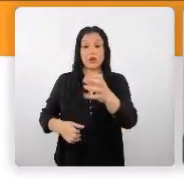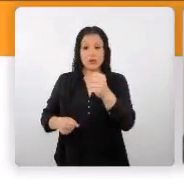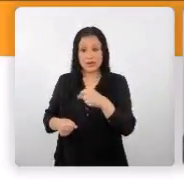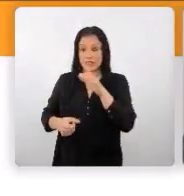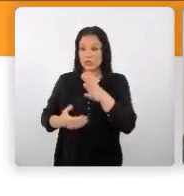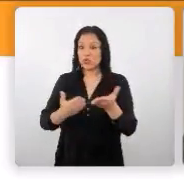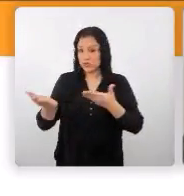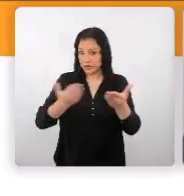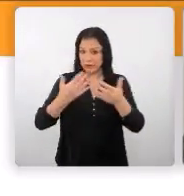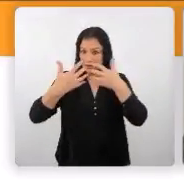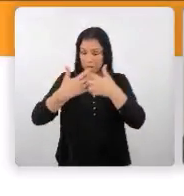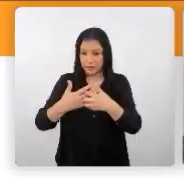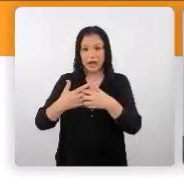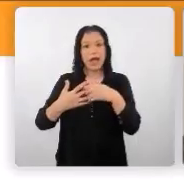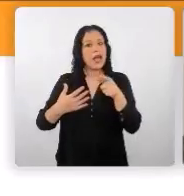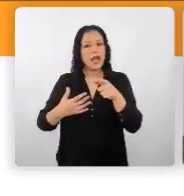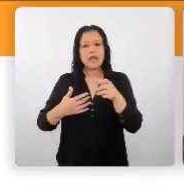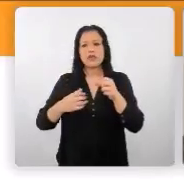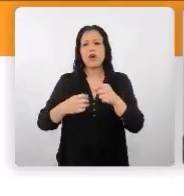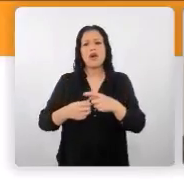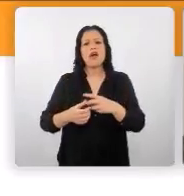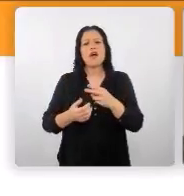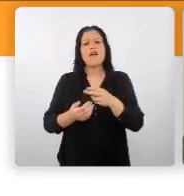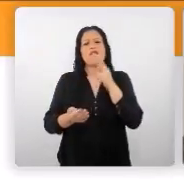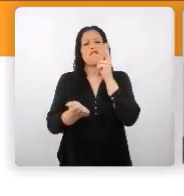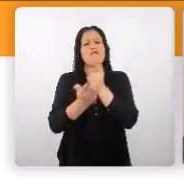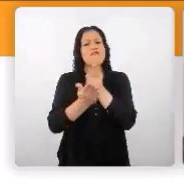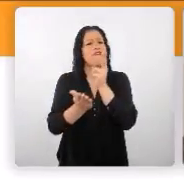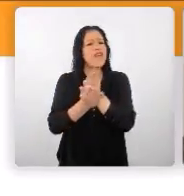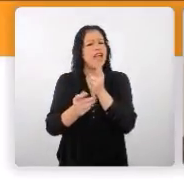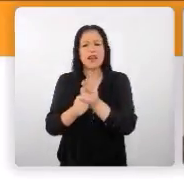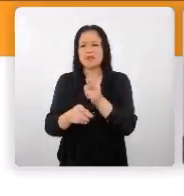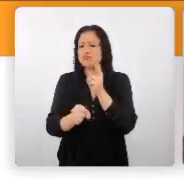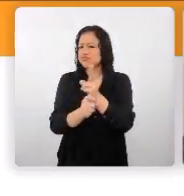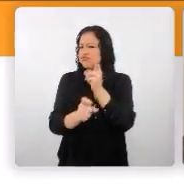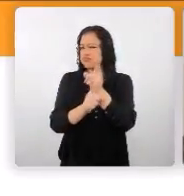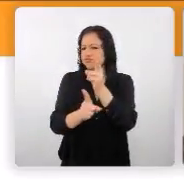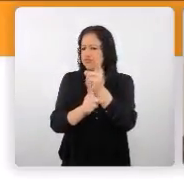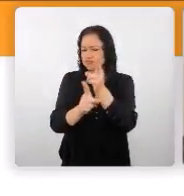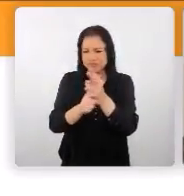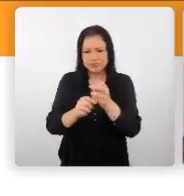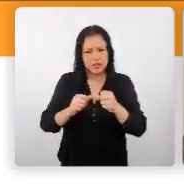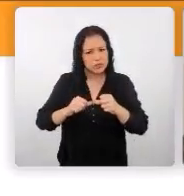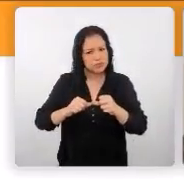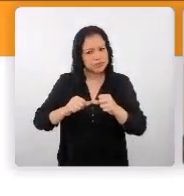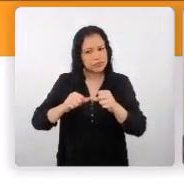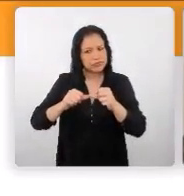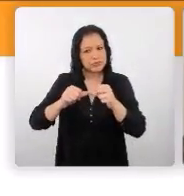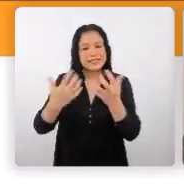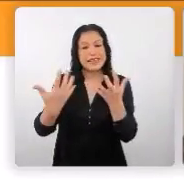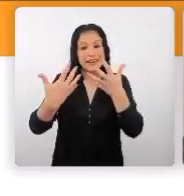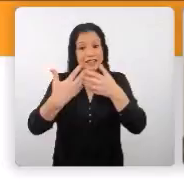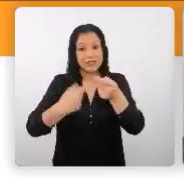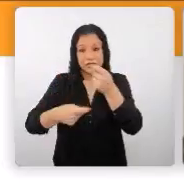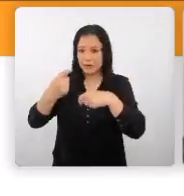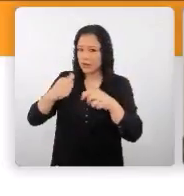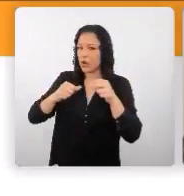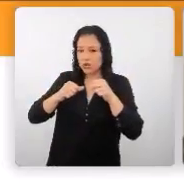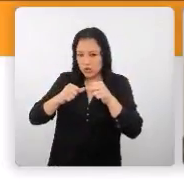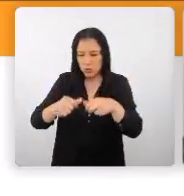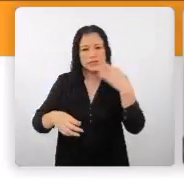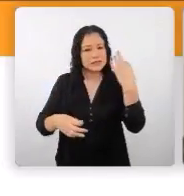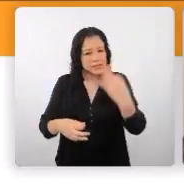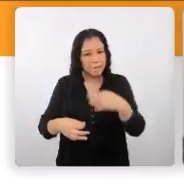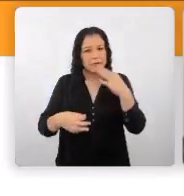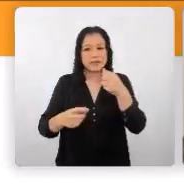servicios, suelen ser bastante fieles con sus proveedores y se puede decir que la relación comercial se mantiene